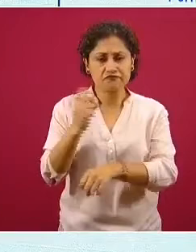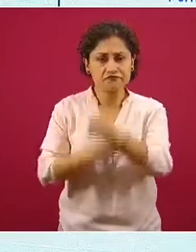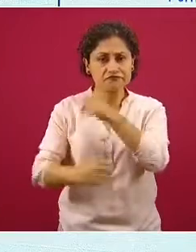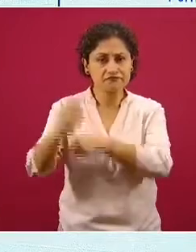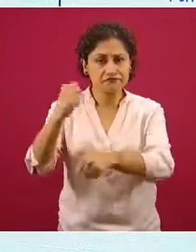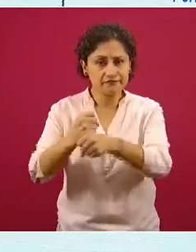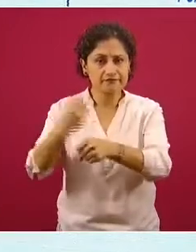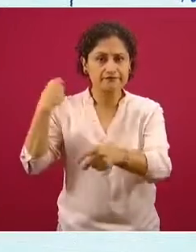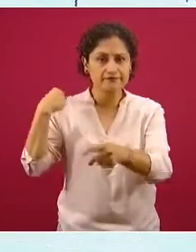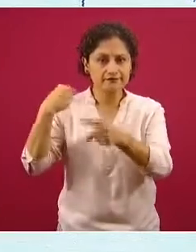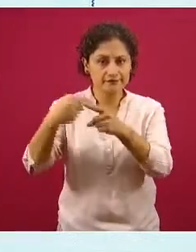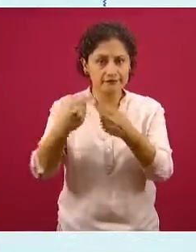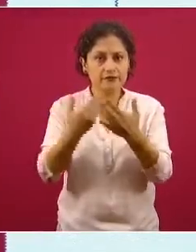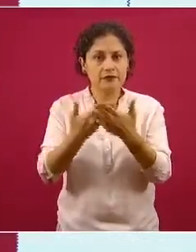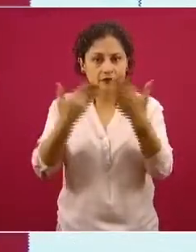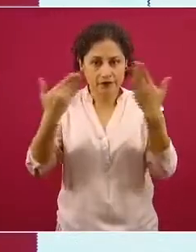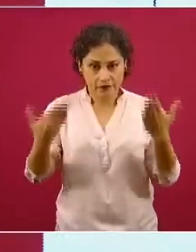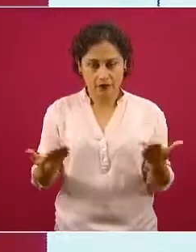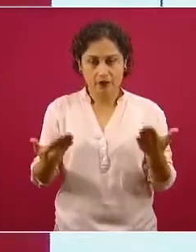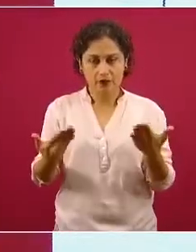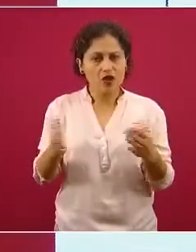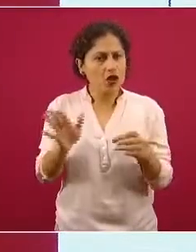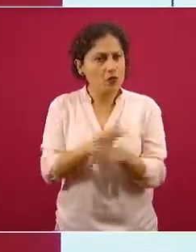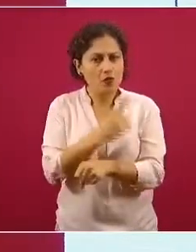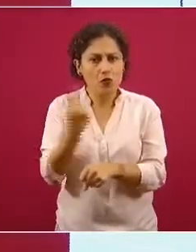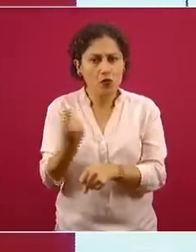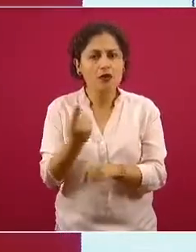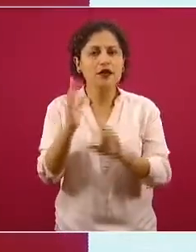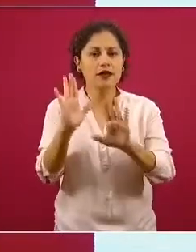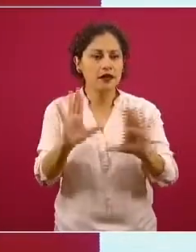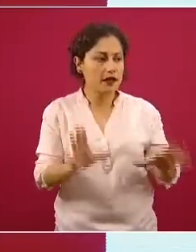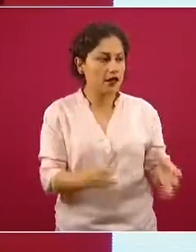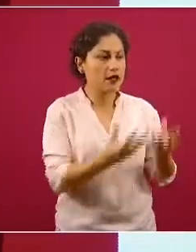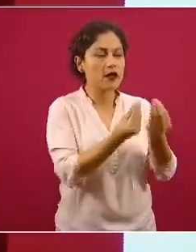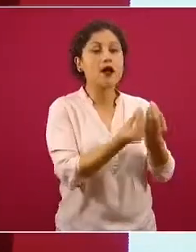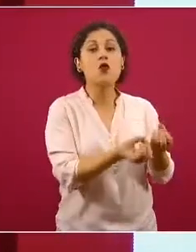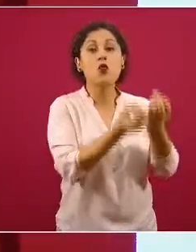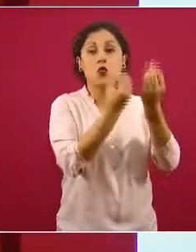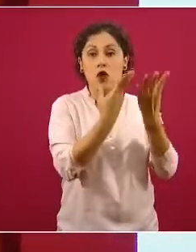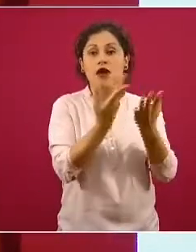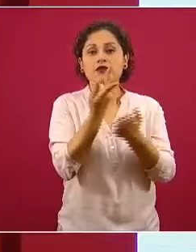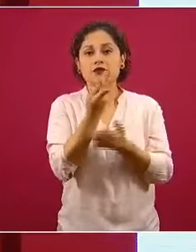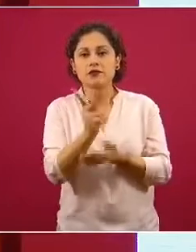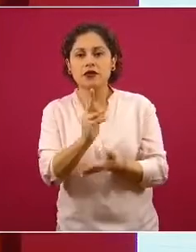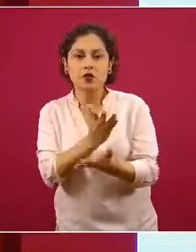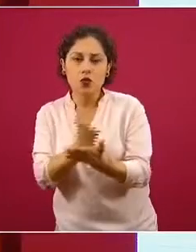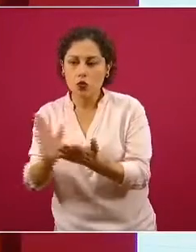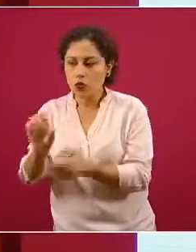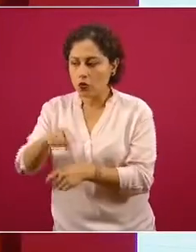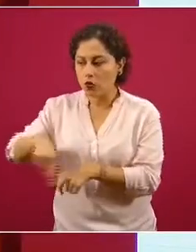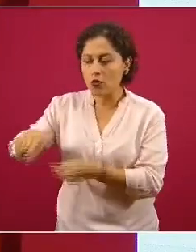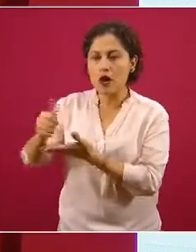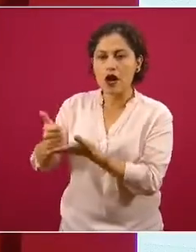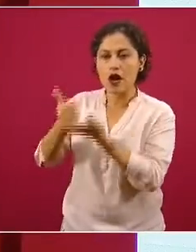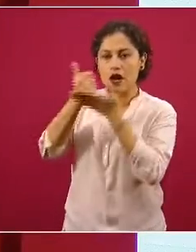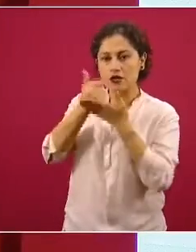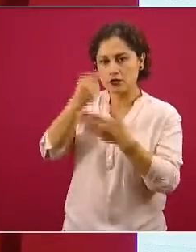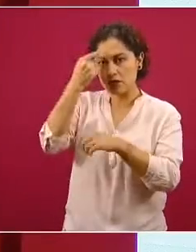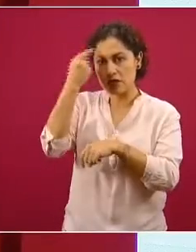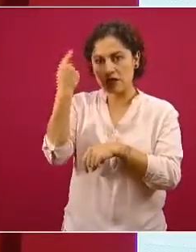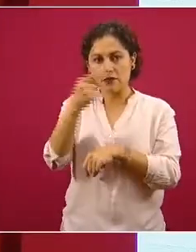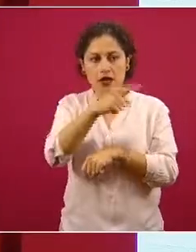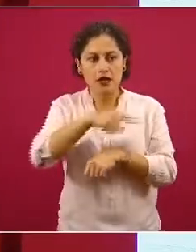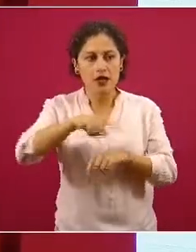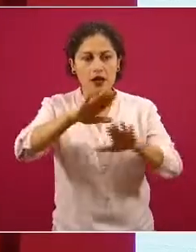estos métodos incorporan otros elementos que no necesitan ser registrados a partir de la relación de